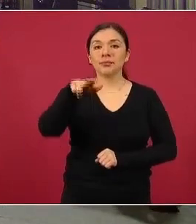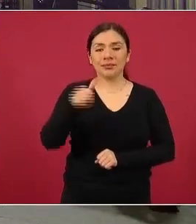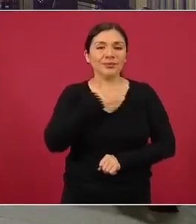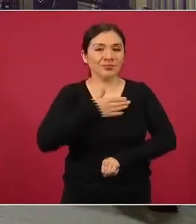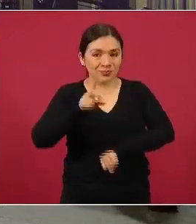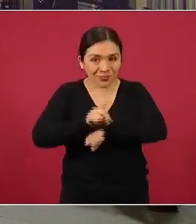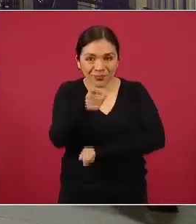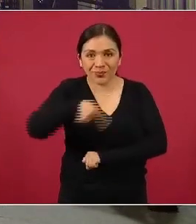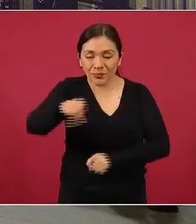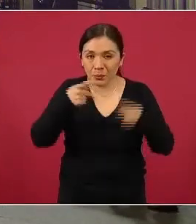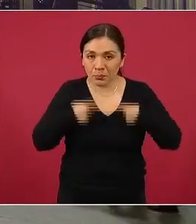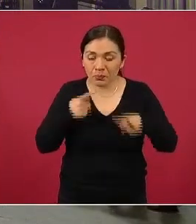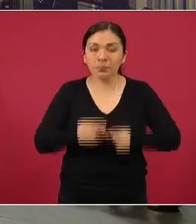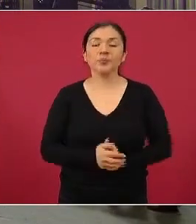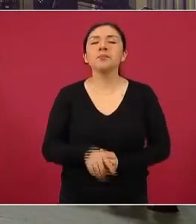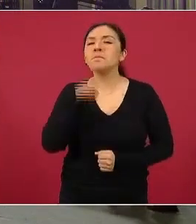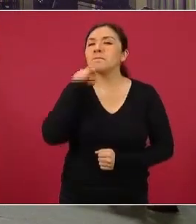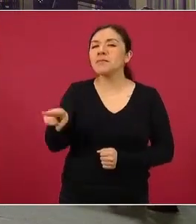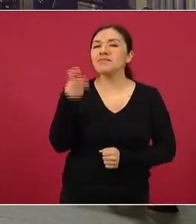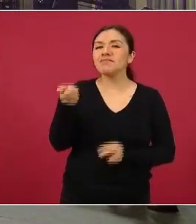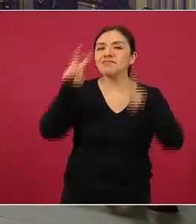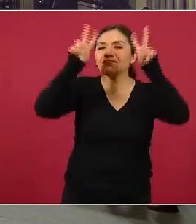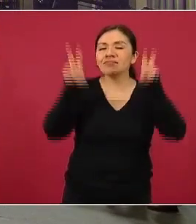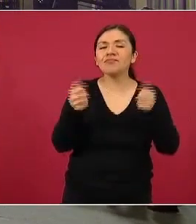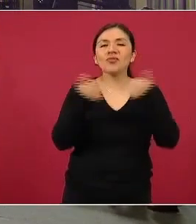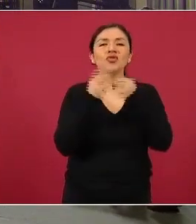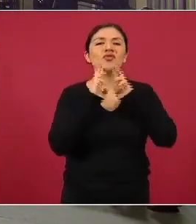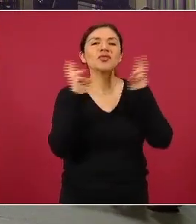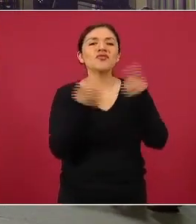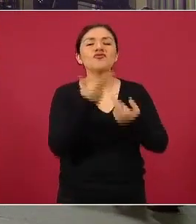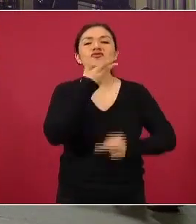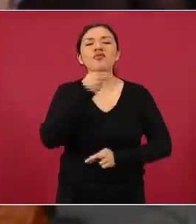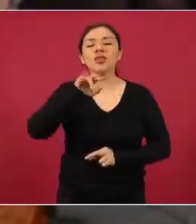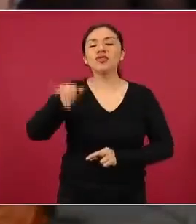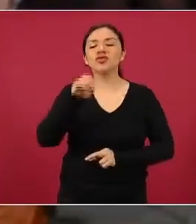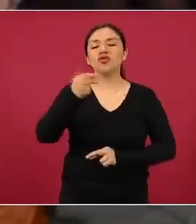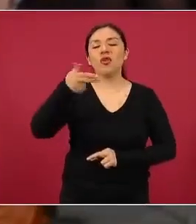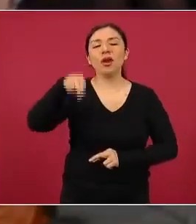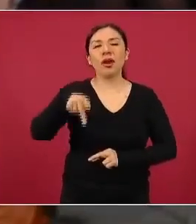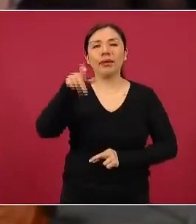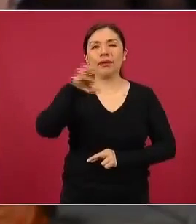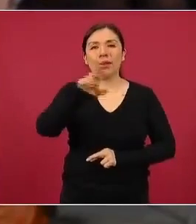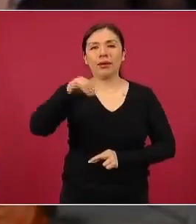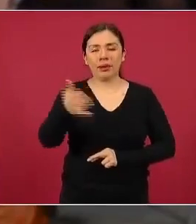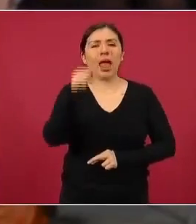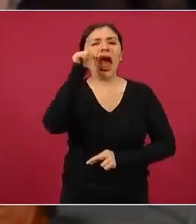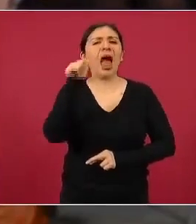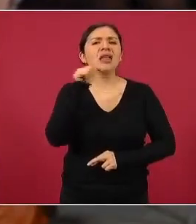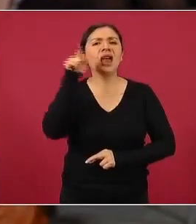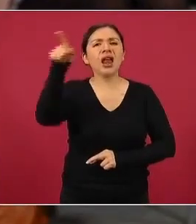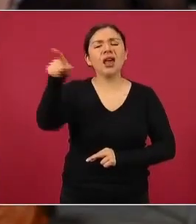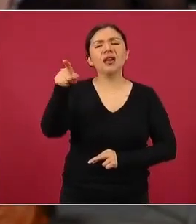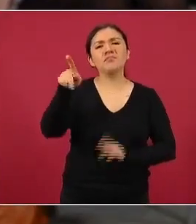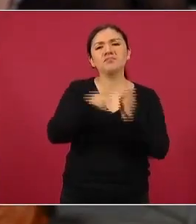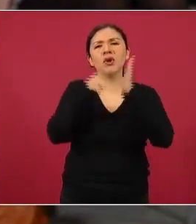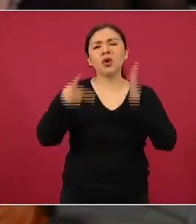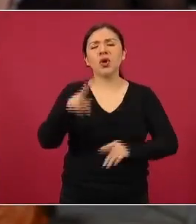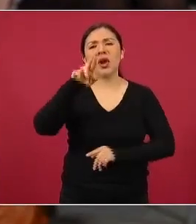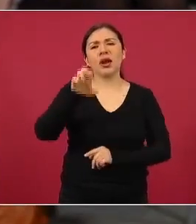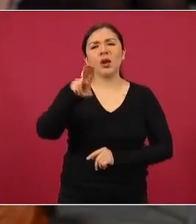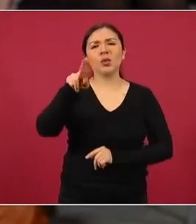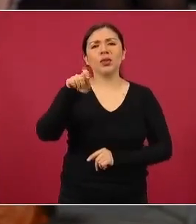funcionarios. Continuando con este tema de la reunión con John Kerry, ayer, de acuerdo con la agencia Reuters, se informó que él